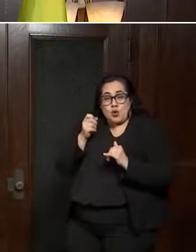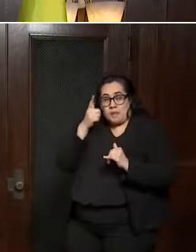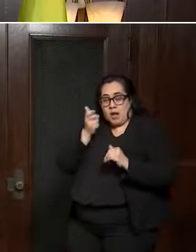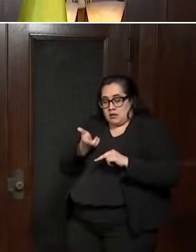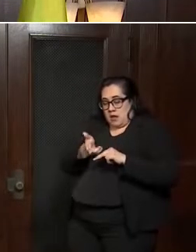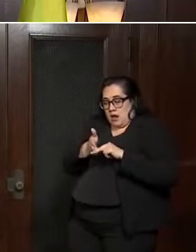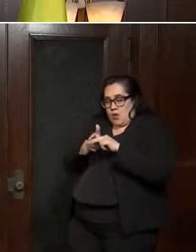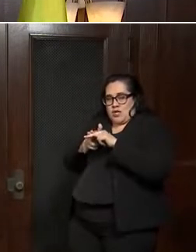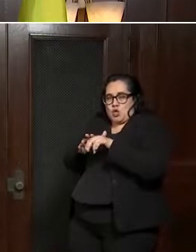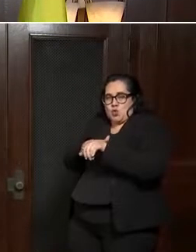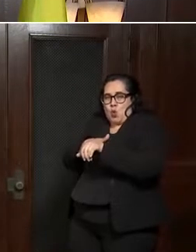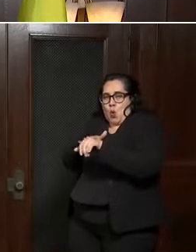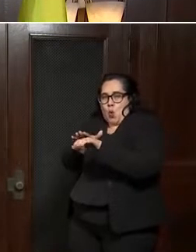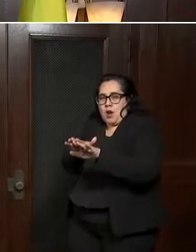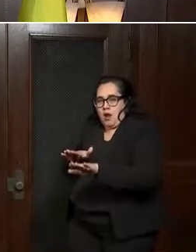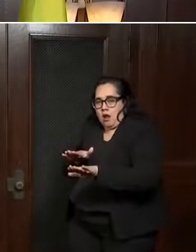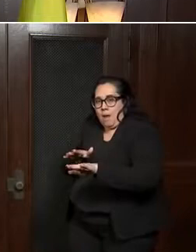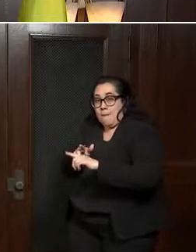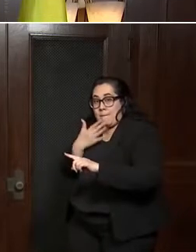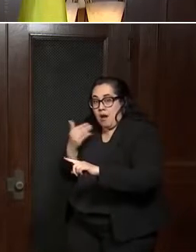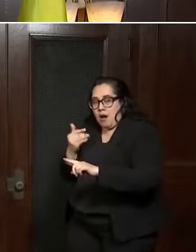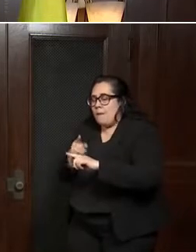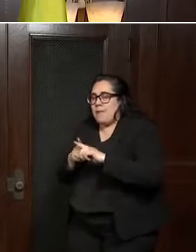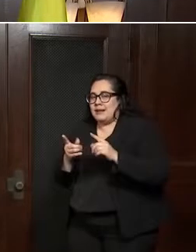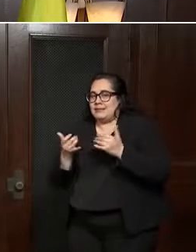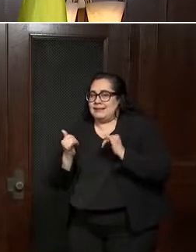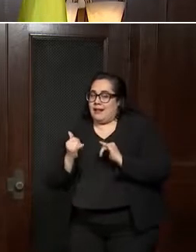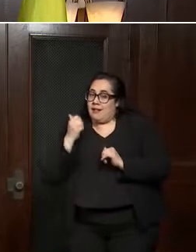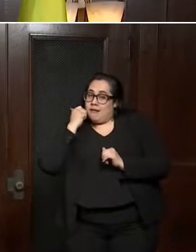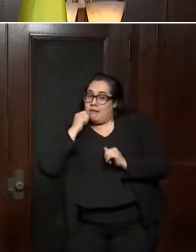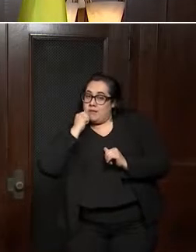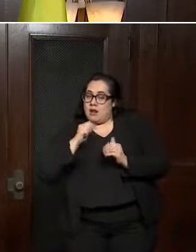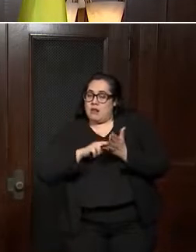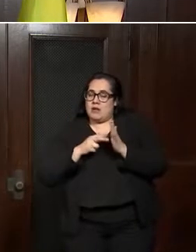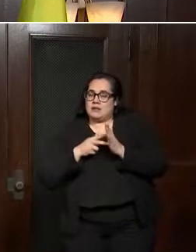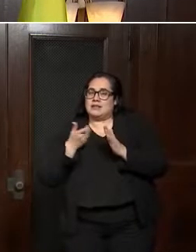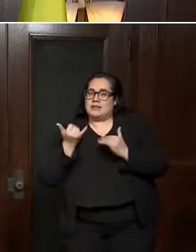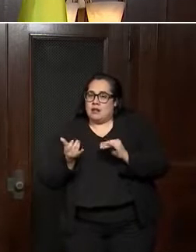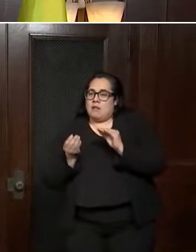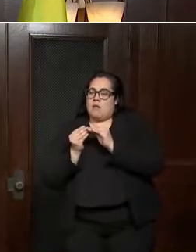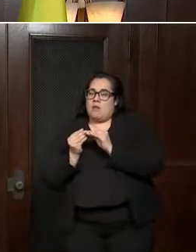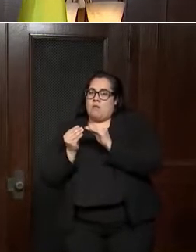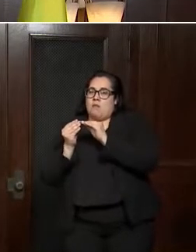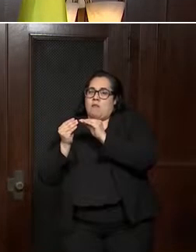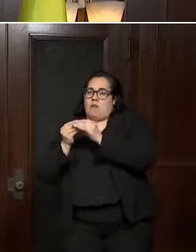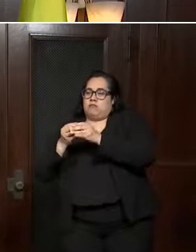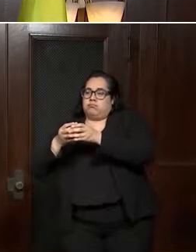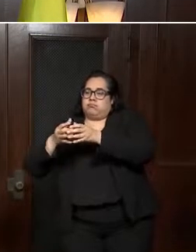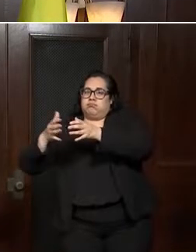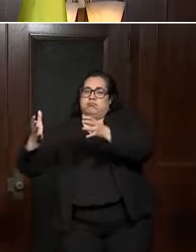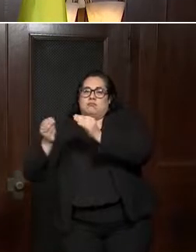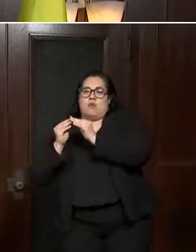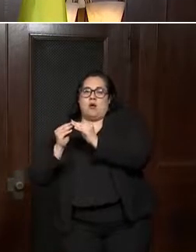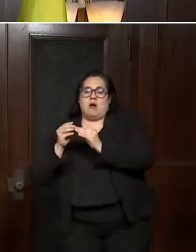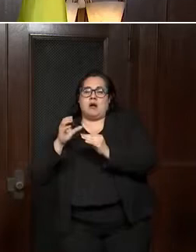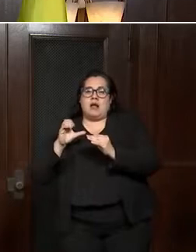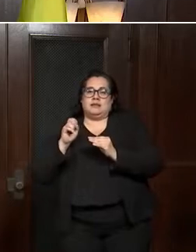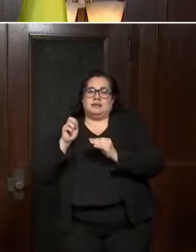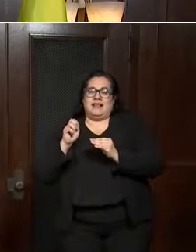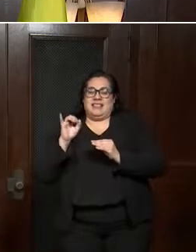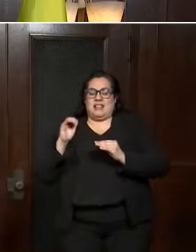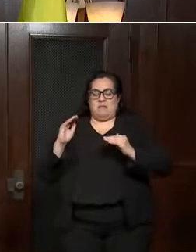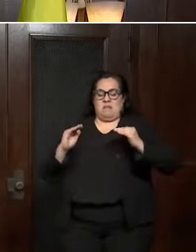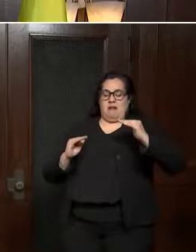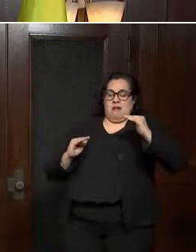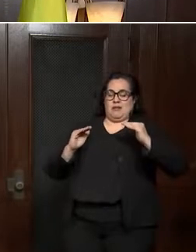mejor, pero cada día tenemos más casos. Y esta balanza entre